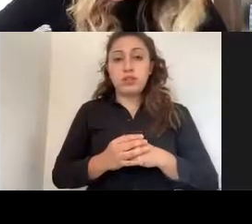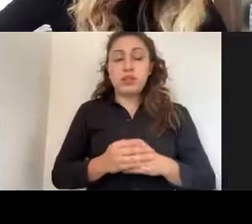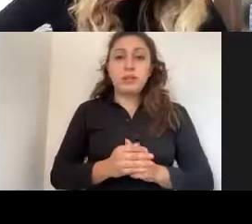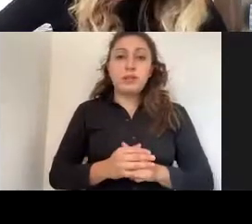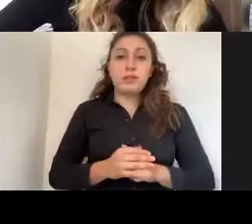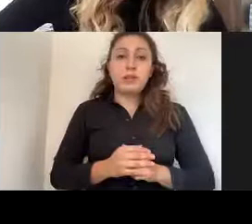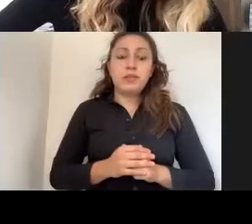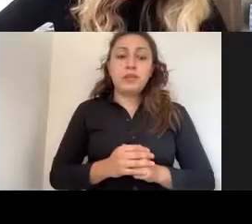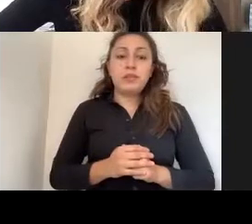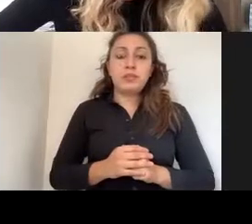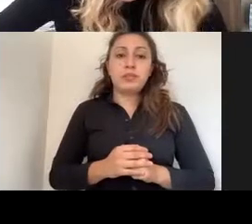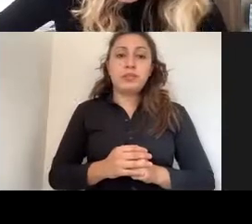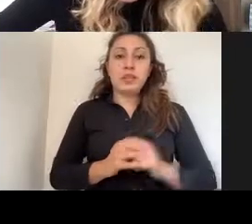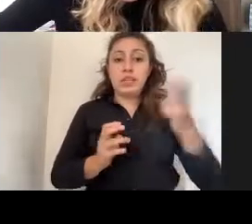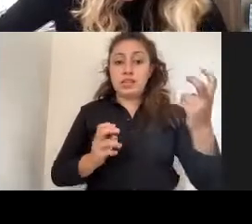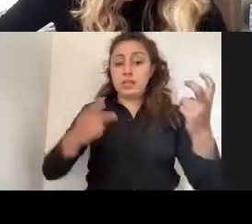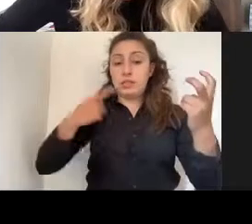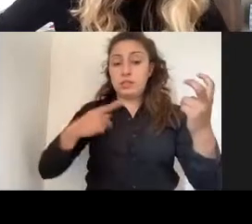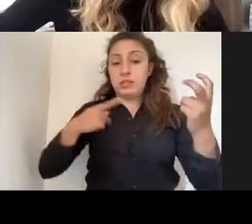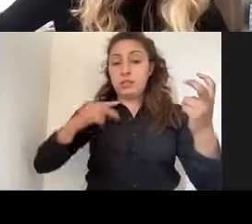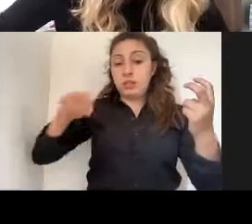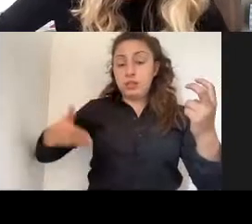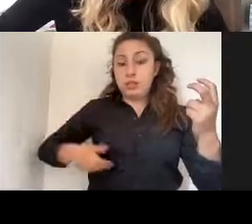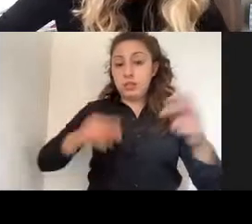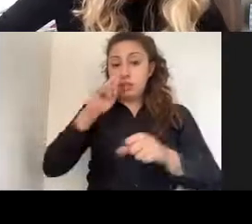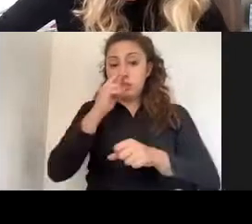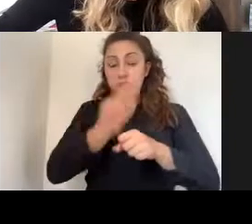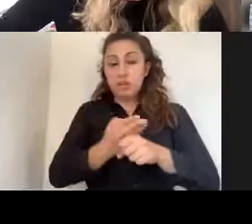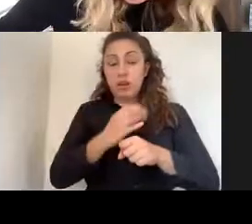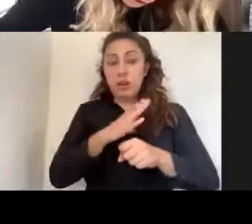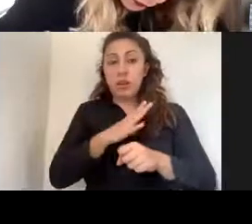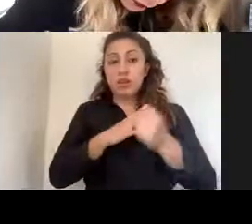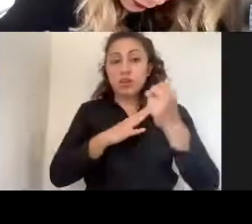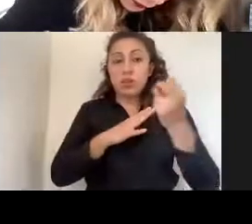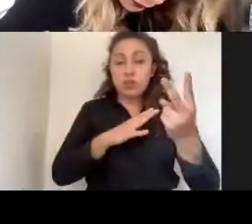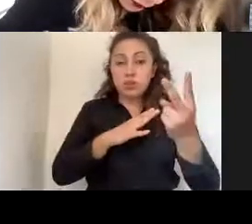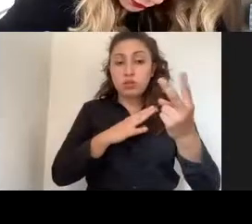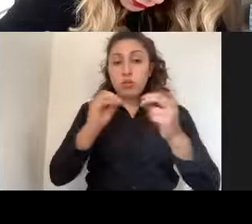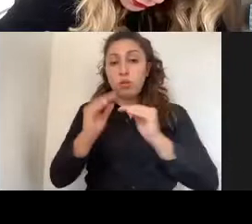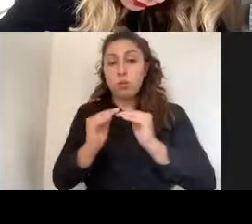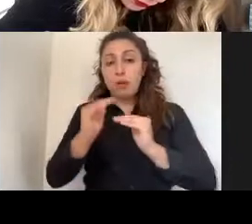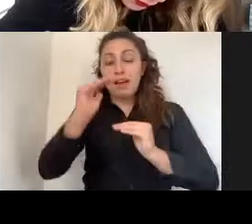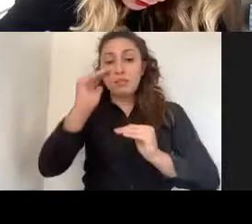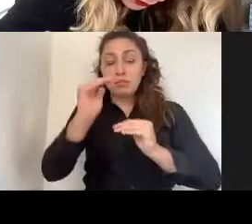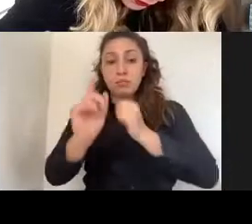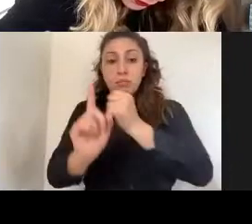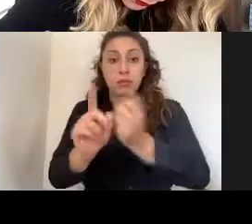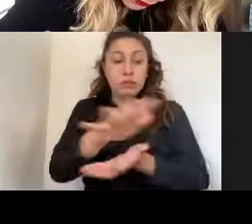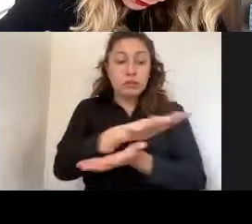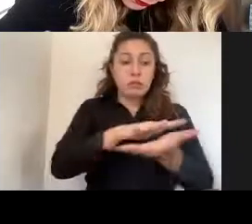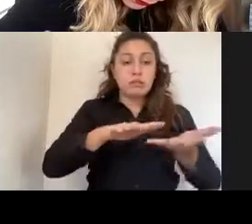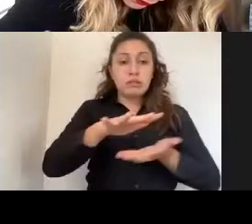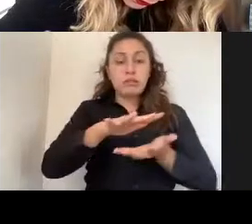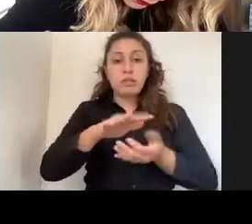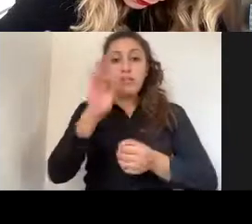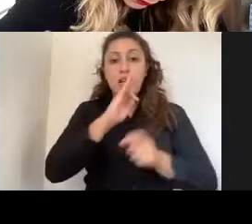Sí, cuando ocurran dos o más circunstancias previstas en el artículo anterior. Entonces, cuando por culpa